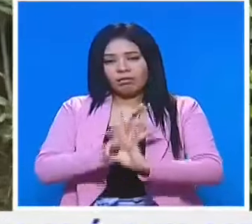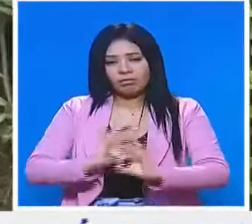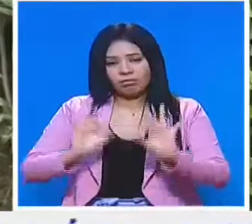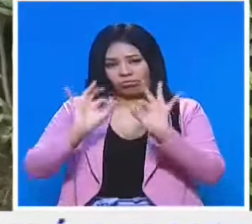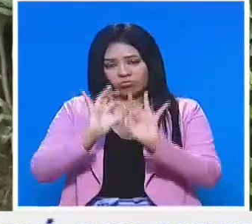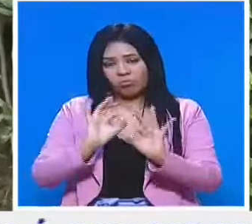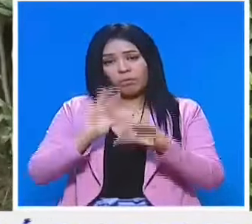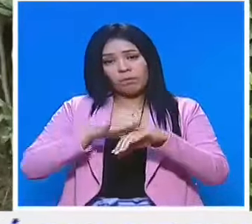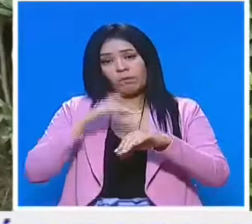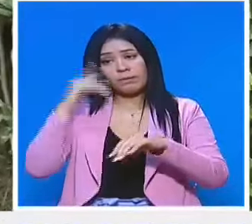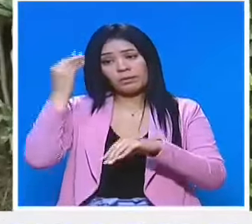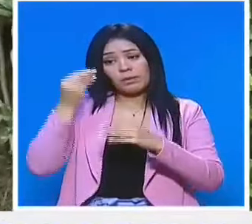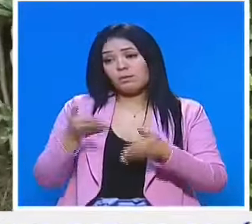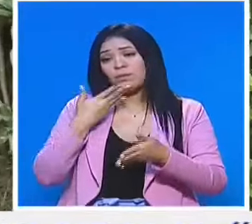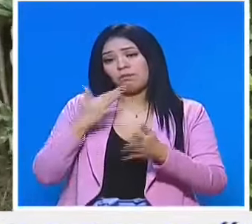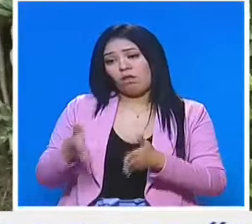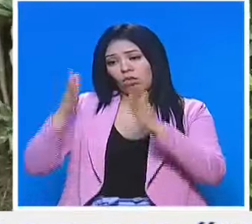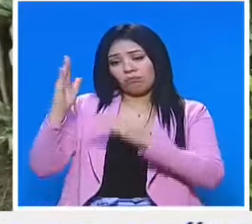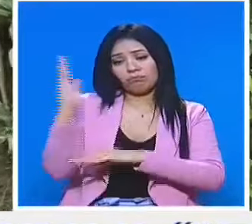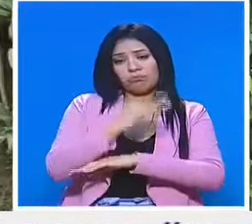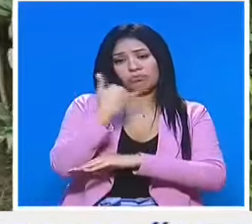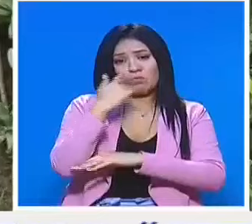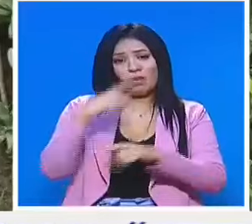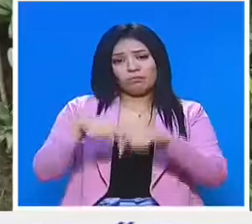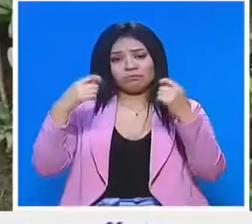cayéramos todo aplastado y pudimos salir. Pero